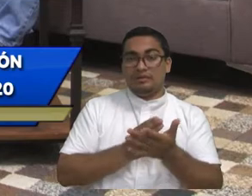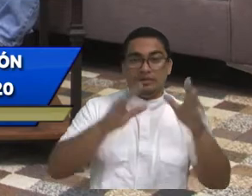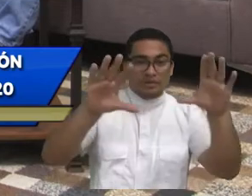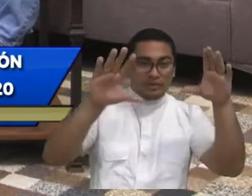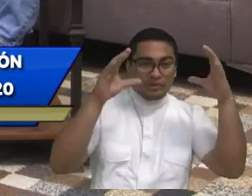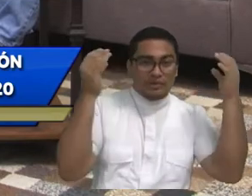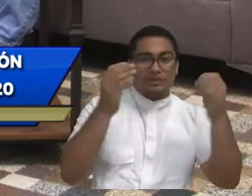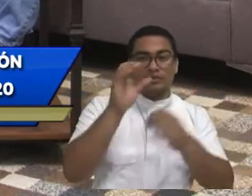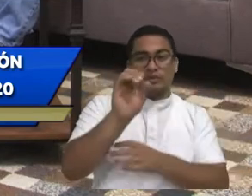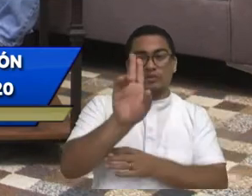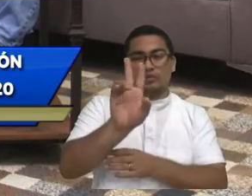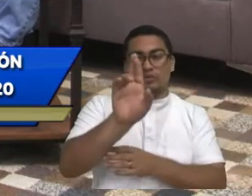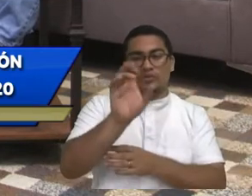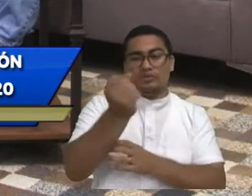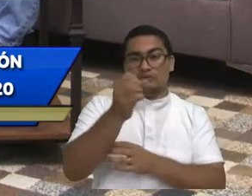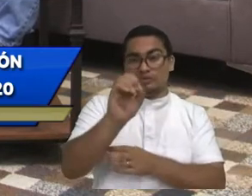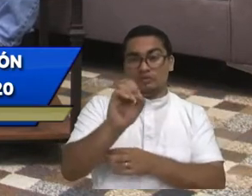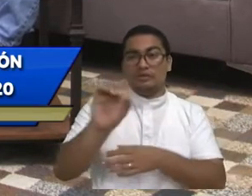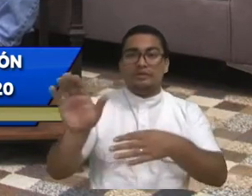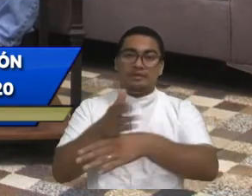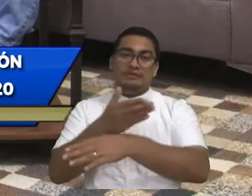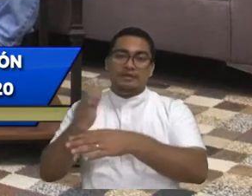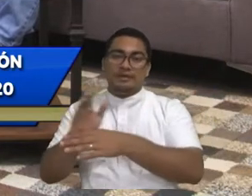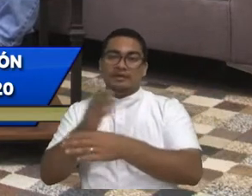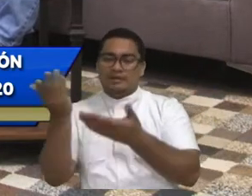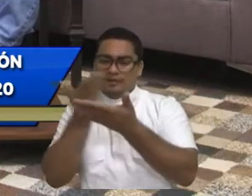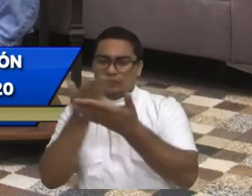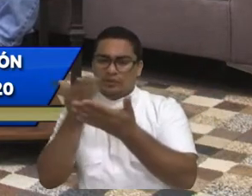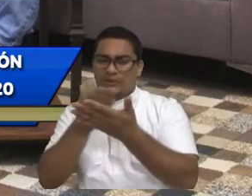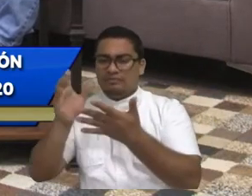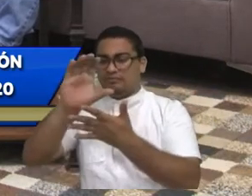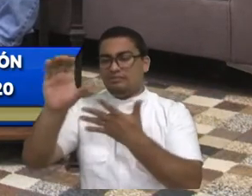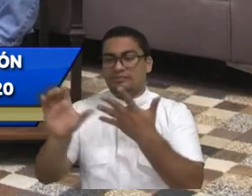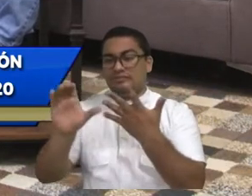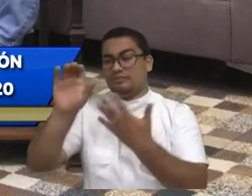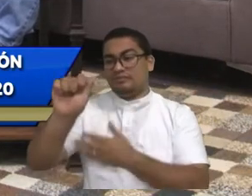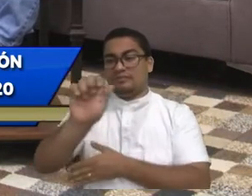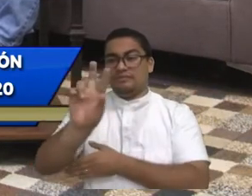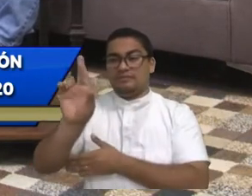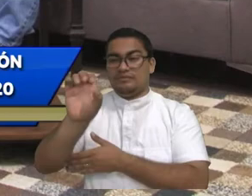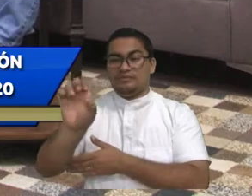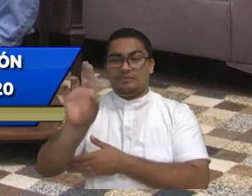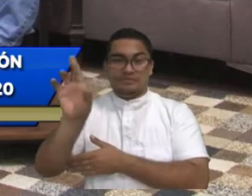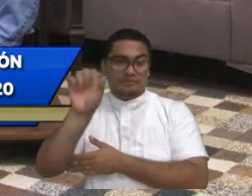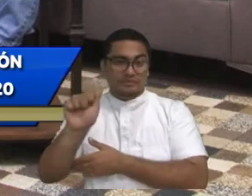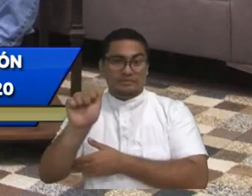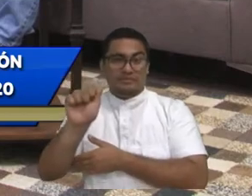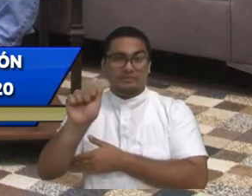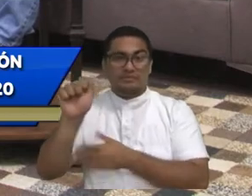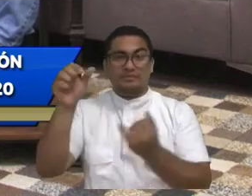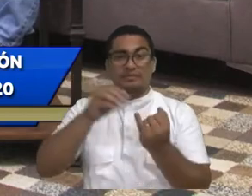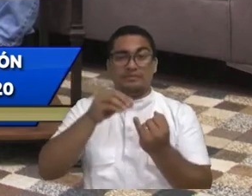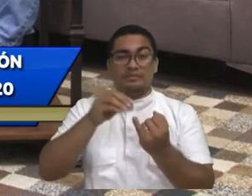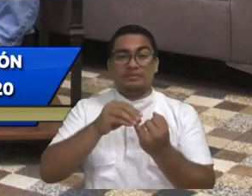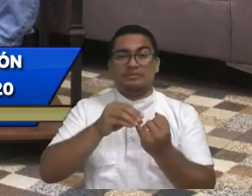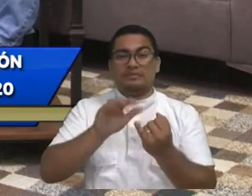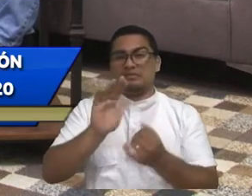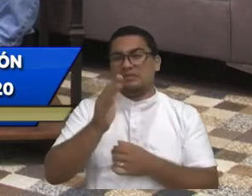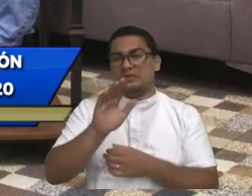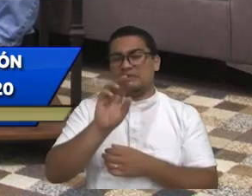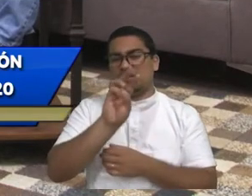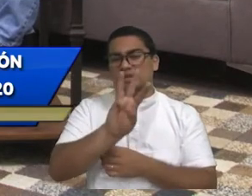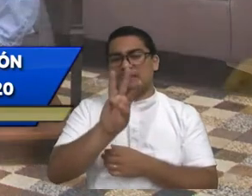verdad que son variables dos condiciones diferentes entonces sólo en carreras técnicas para este año nosotros vamos a tener más de